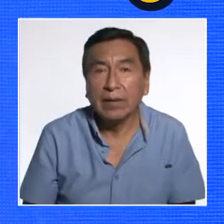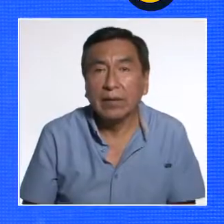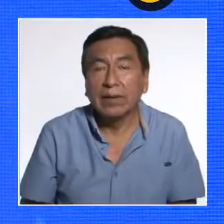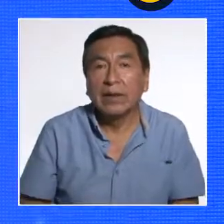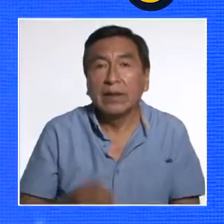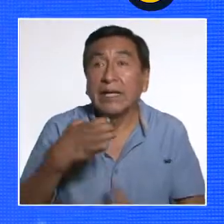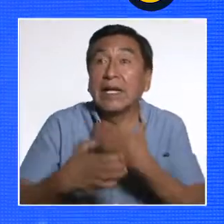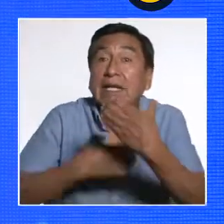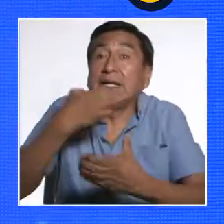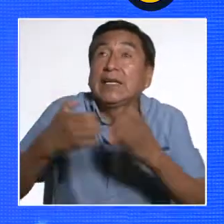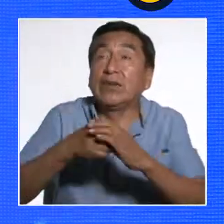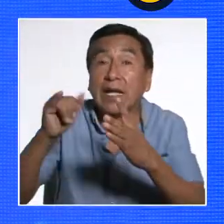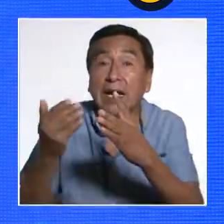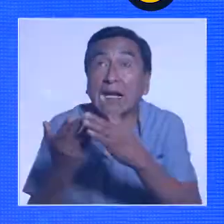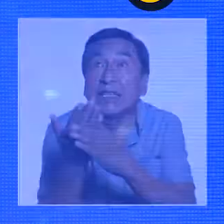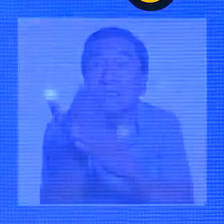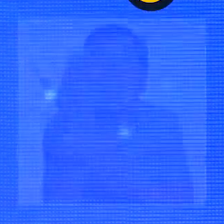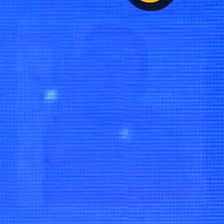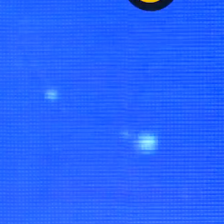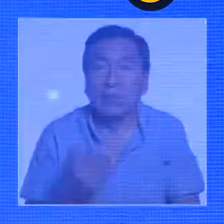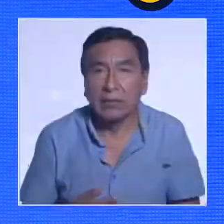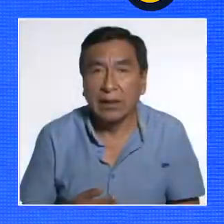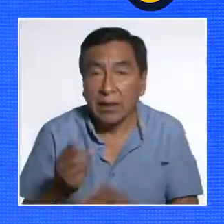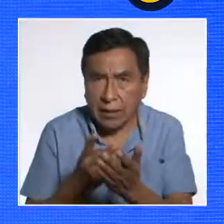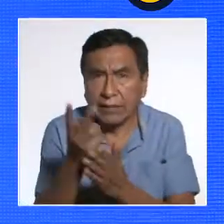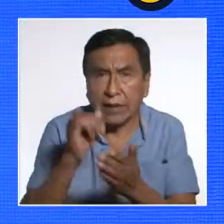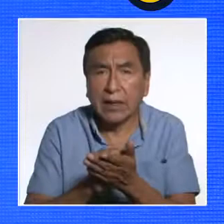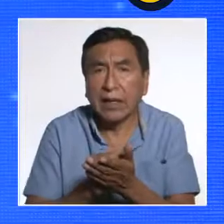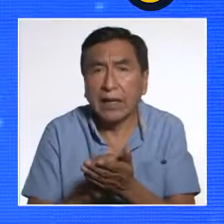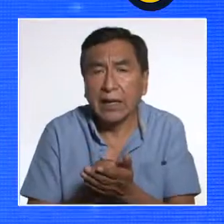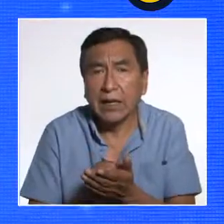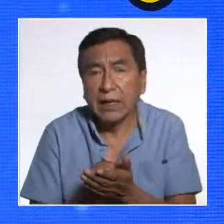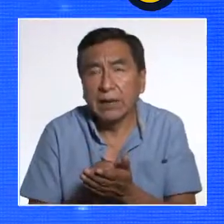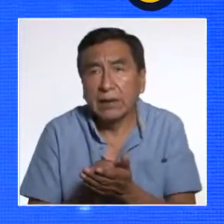el grito en la intercesión. La verdad que